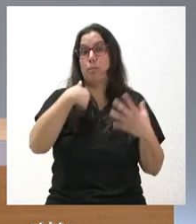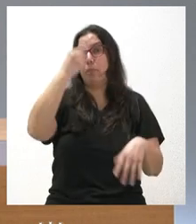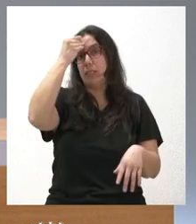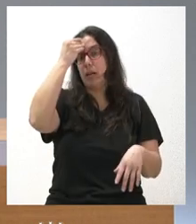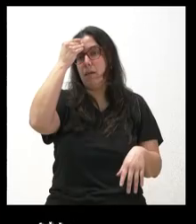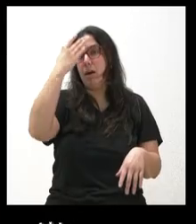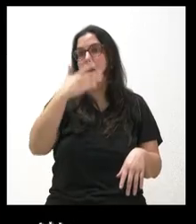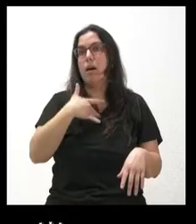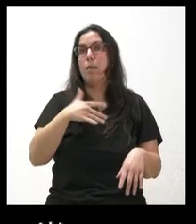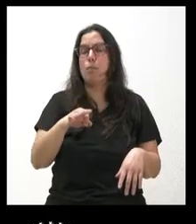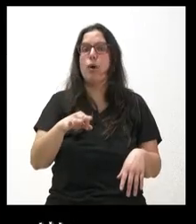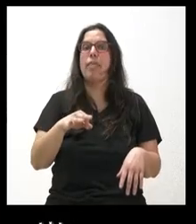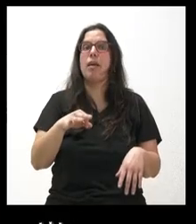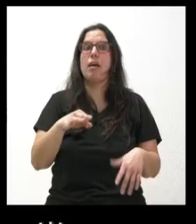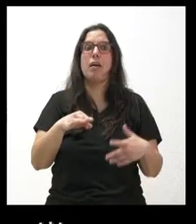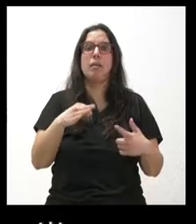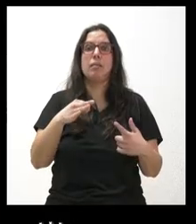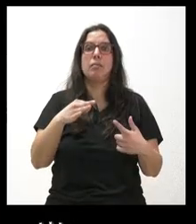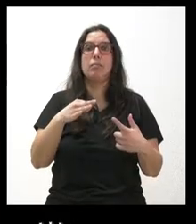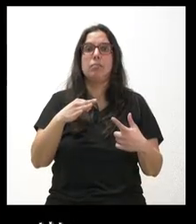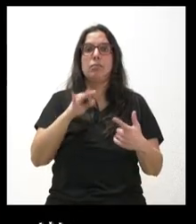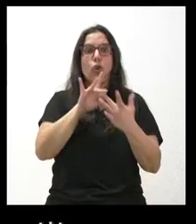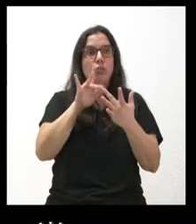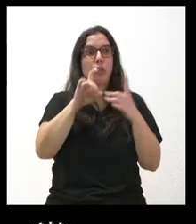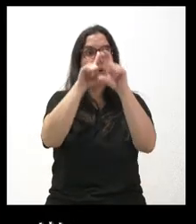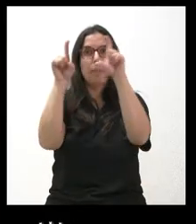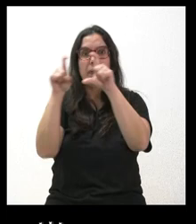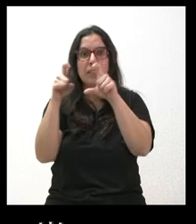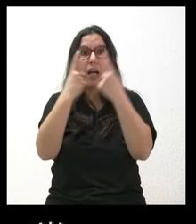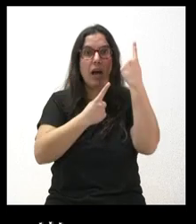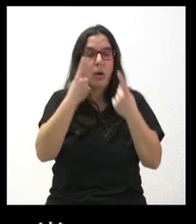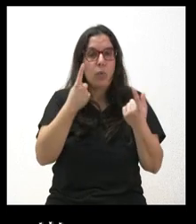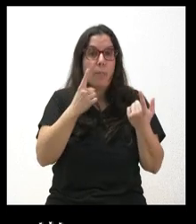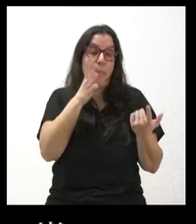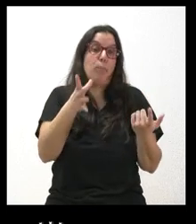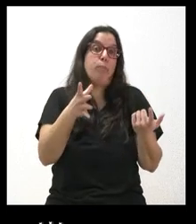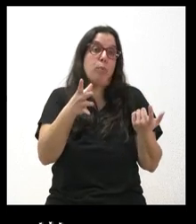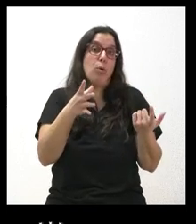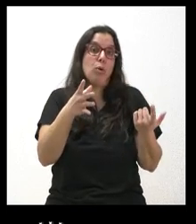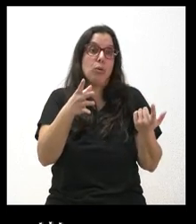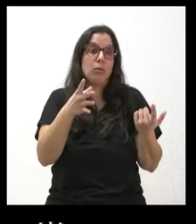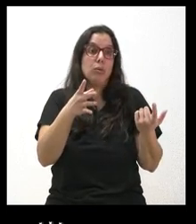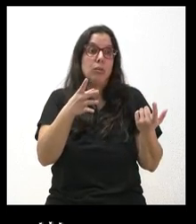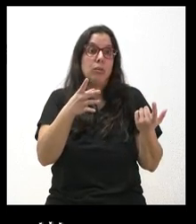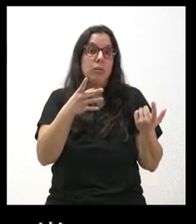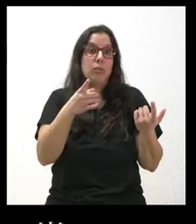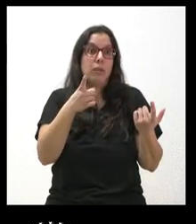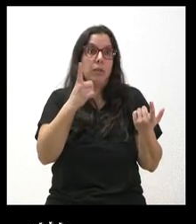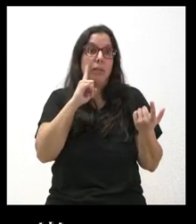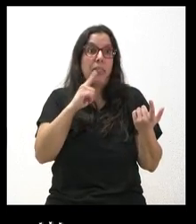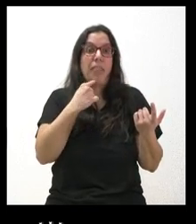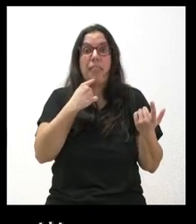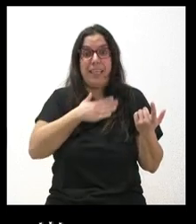habían entablado alguna contest alguna comunicación con ellas como planteaba lo de que mantienen su deseo por seguir